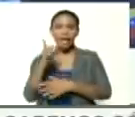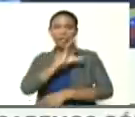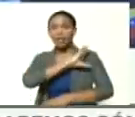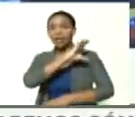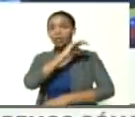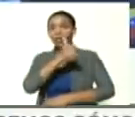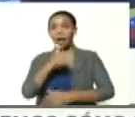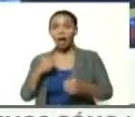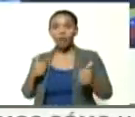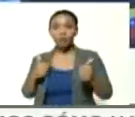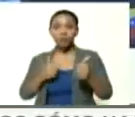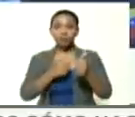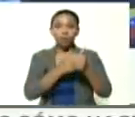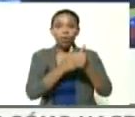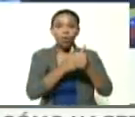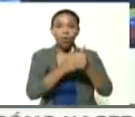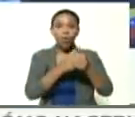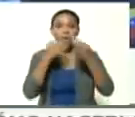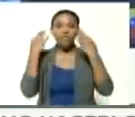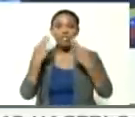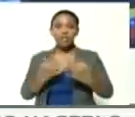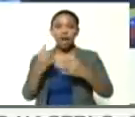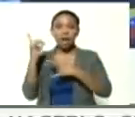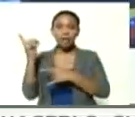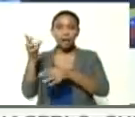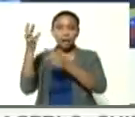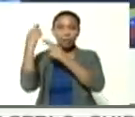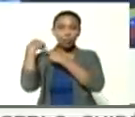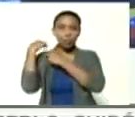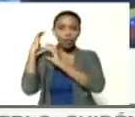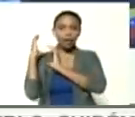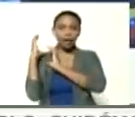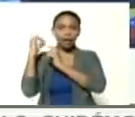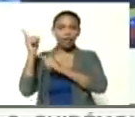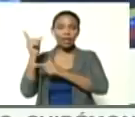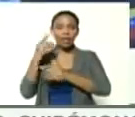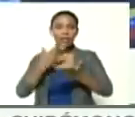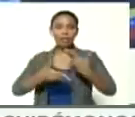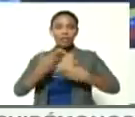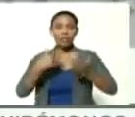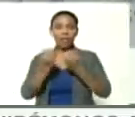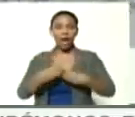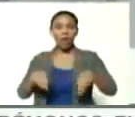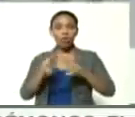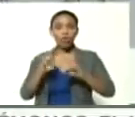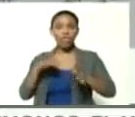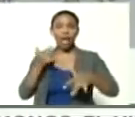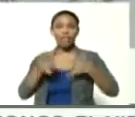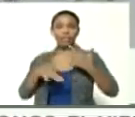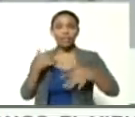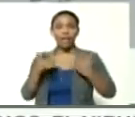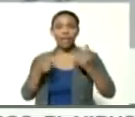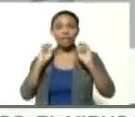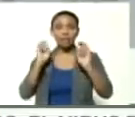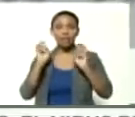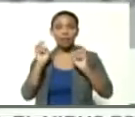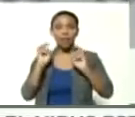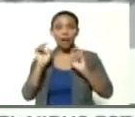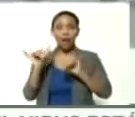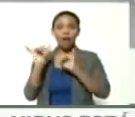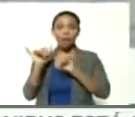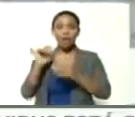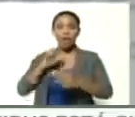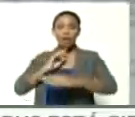directora adjunta oficial encargada del Servicio de las Naciones Unidas de actividades relativas a las